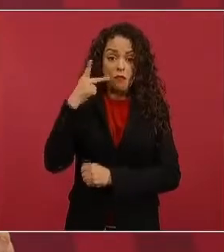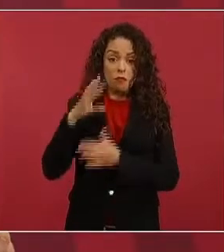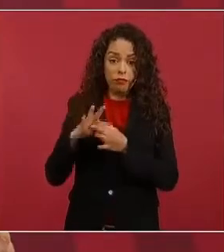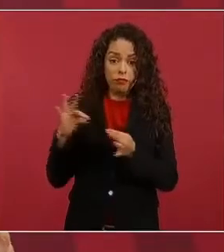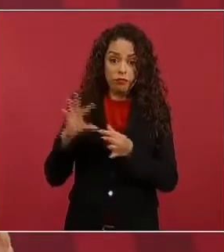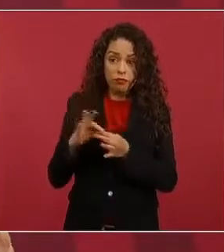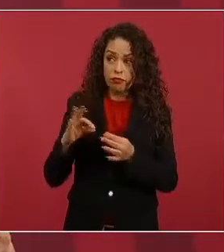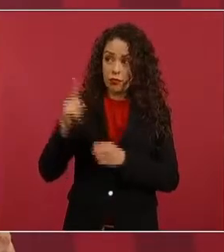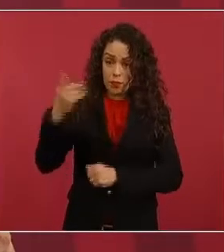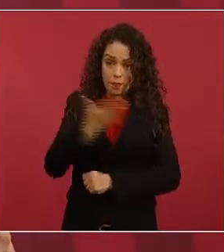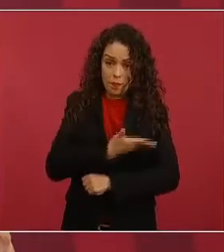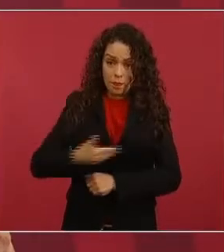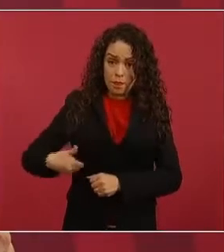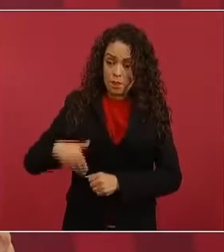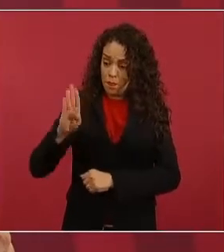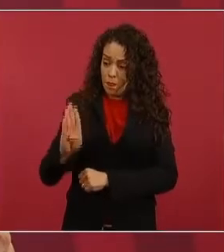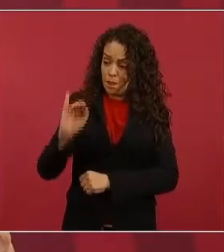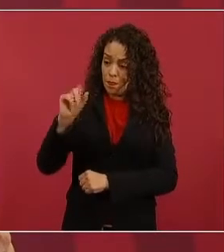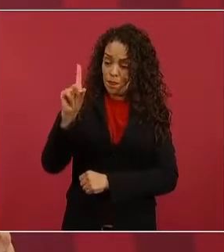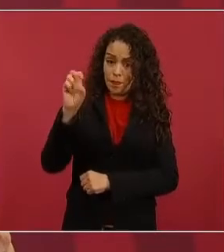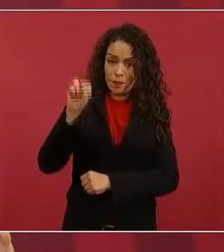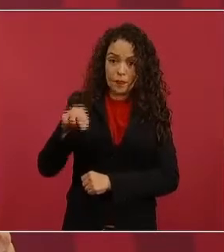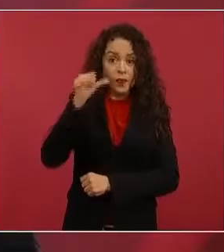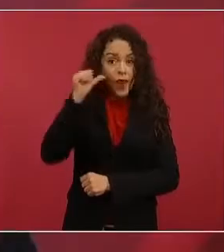el presidente Biden.